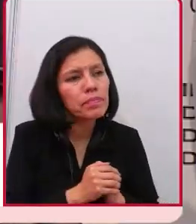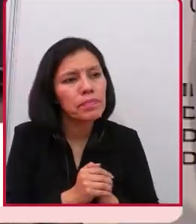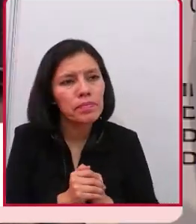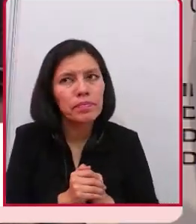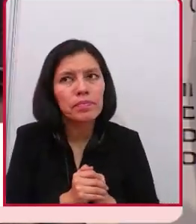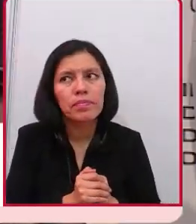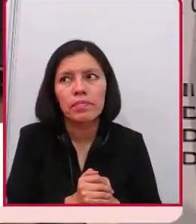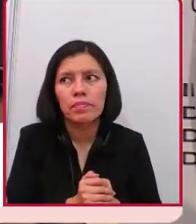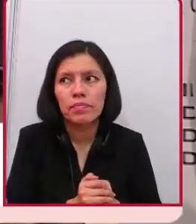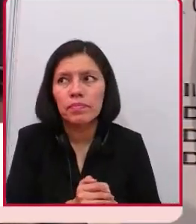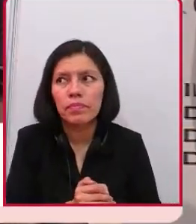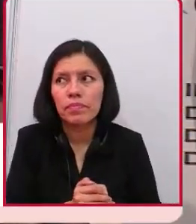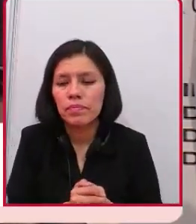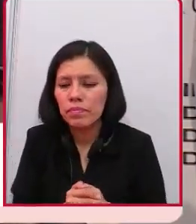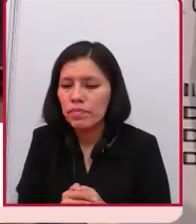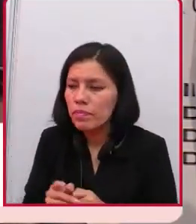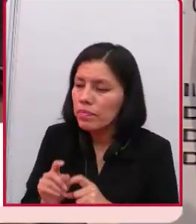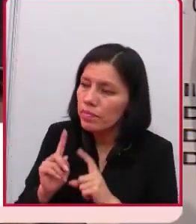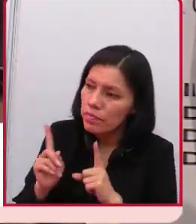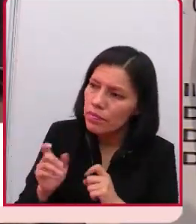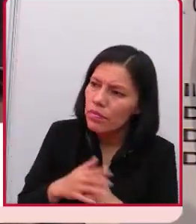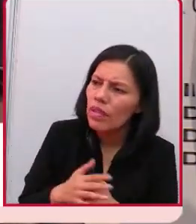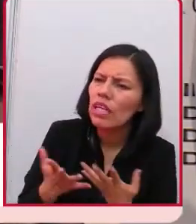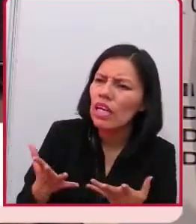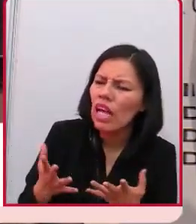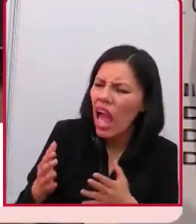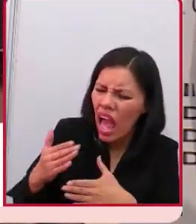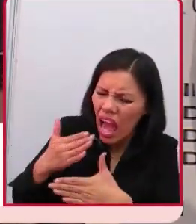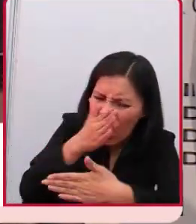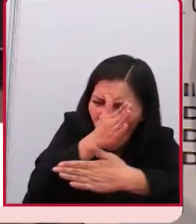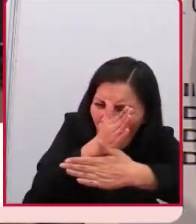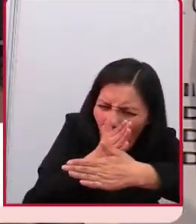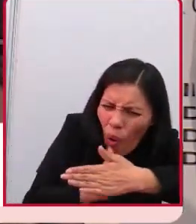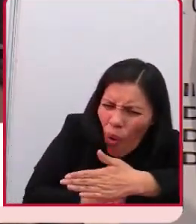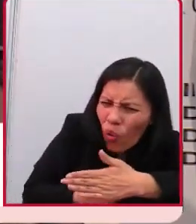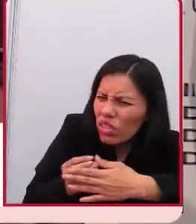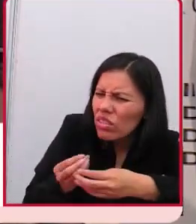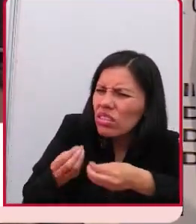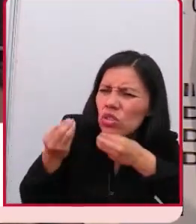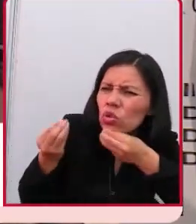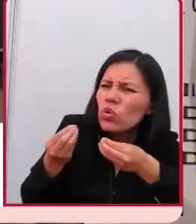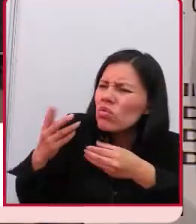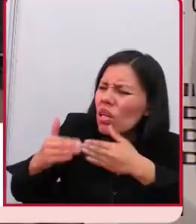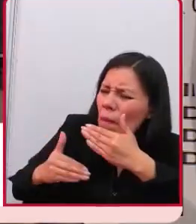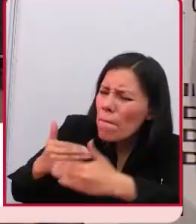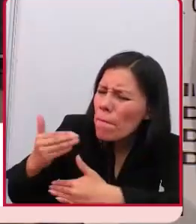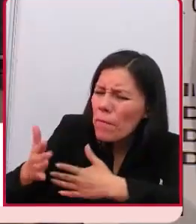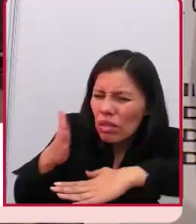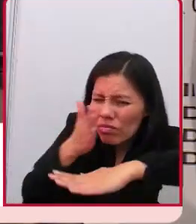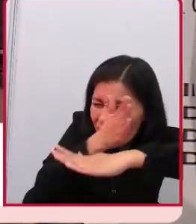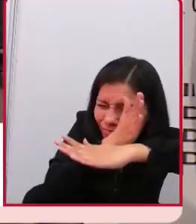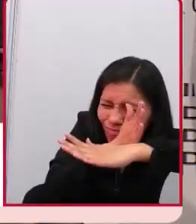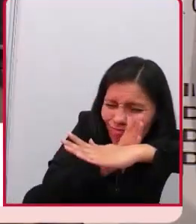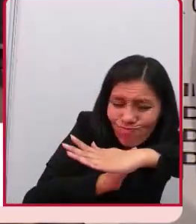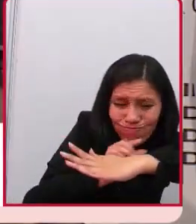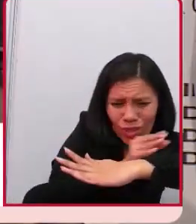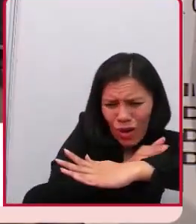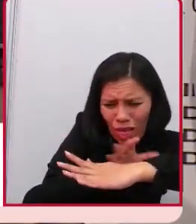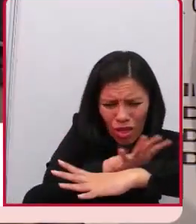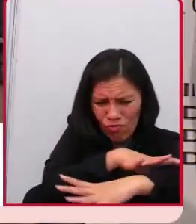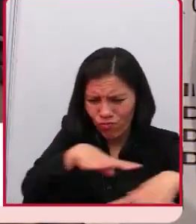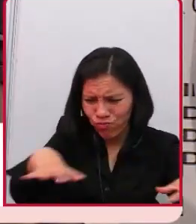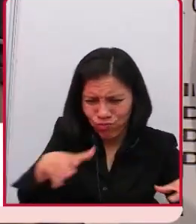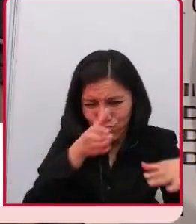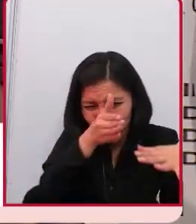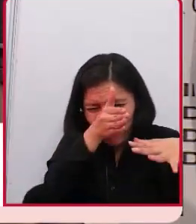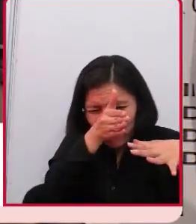Respecto al corte del deslamado, ¿cómo ha sido el proceso para que ustedes puedan llegar a ese corte, porque